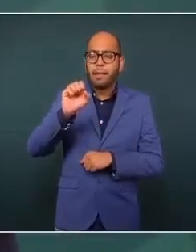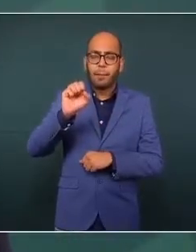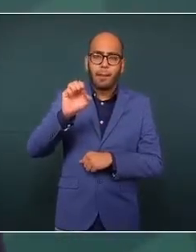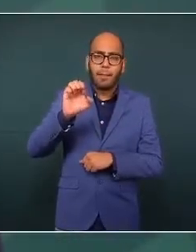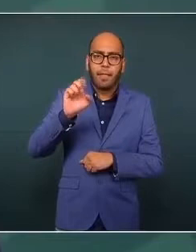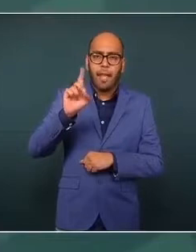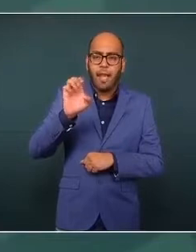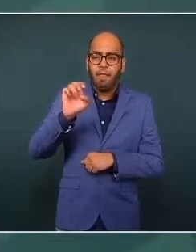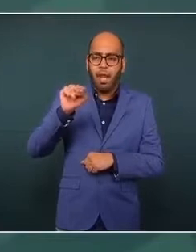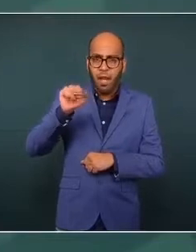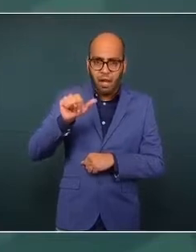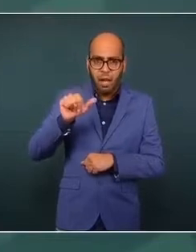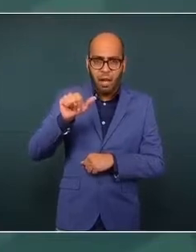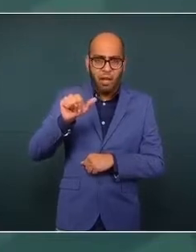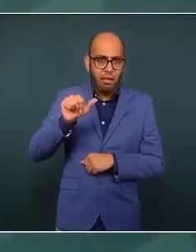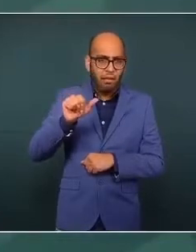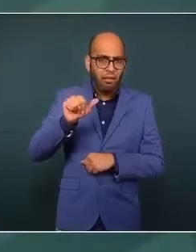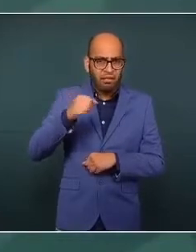ayer